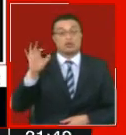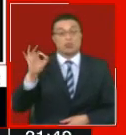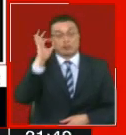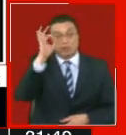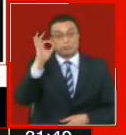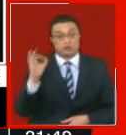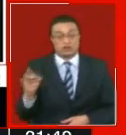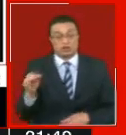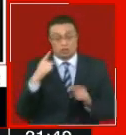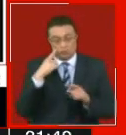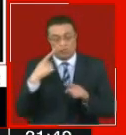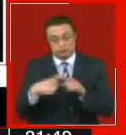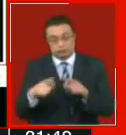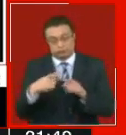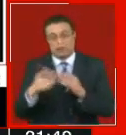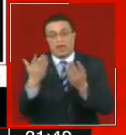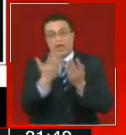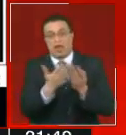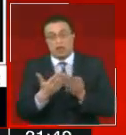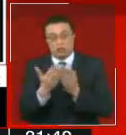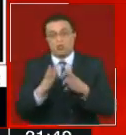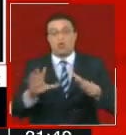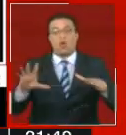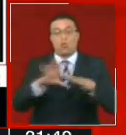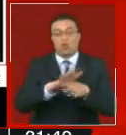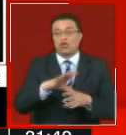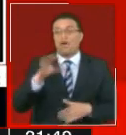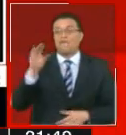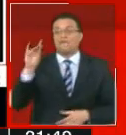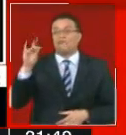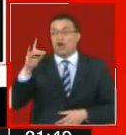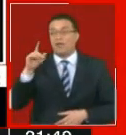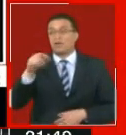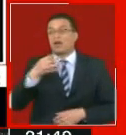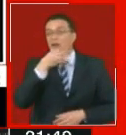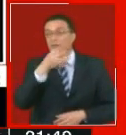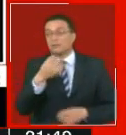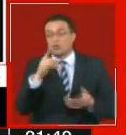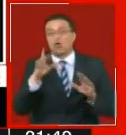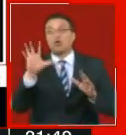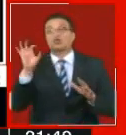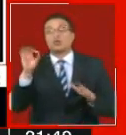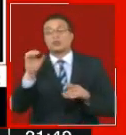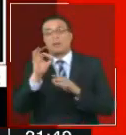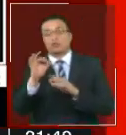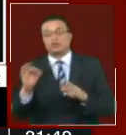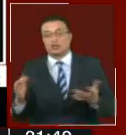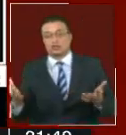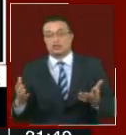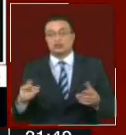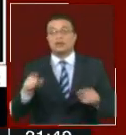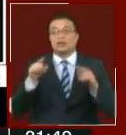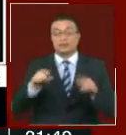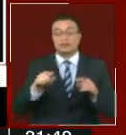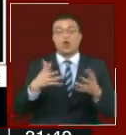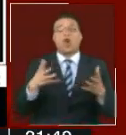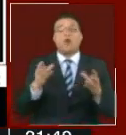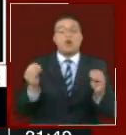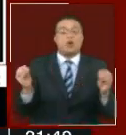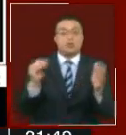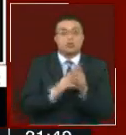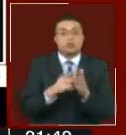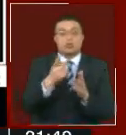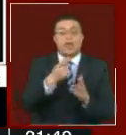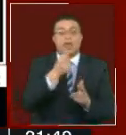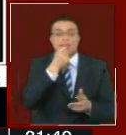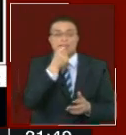si va a ser una serie de estudios en conjunto con Bolivia para determinar respecto es otro 50% esto Cómo se enmarca en una